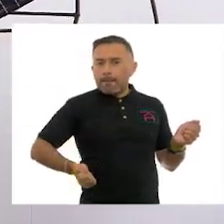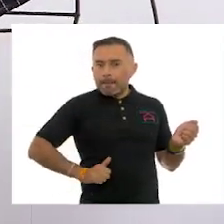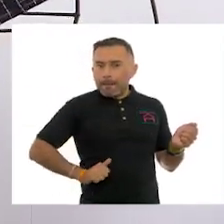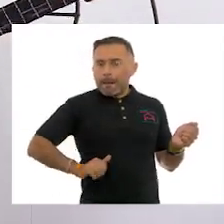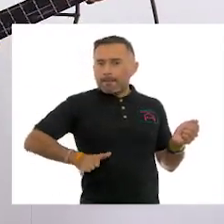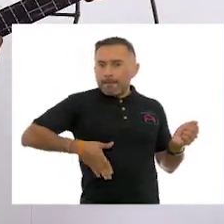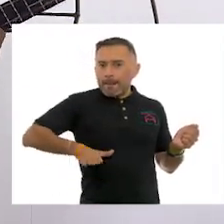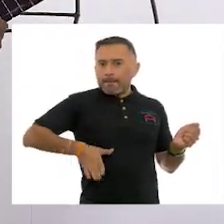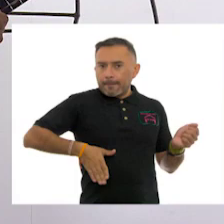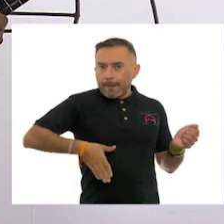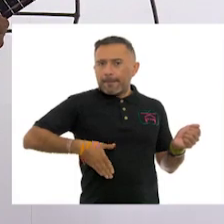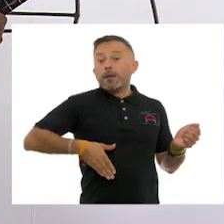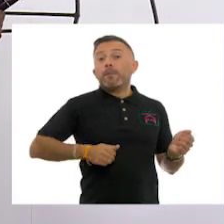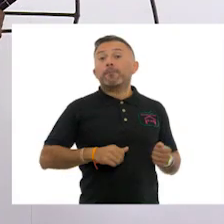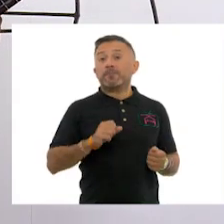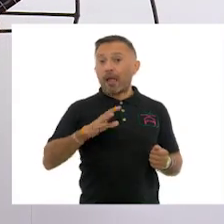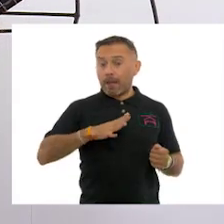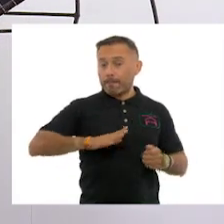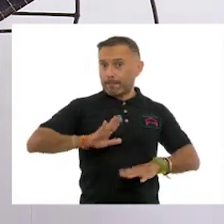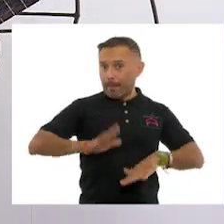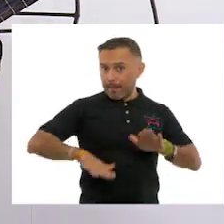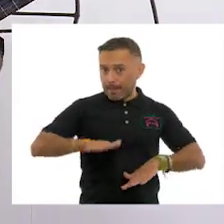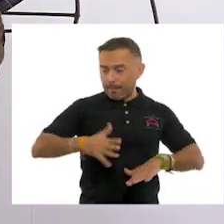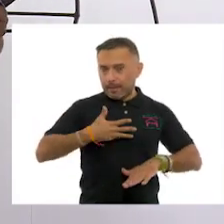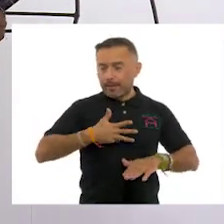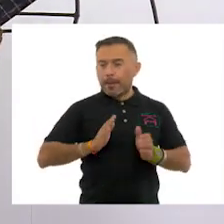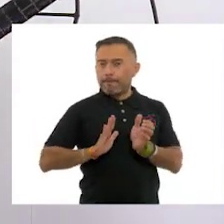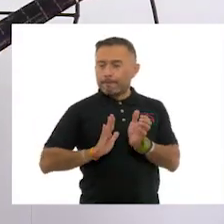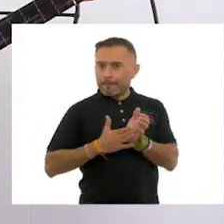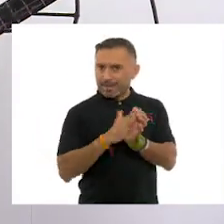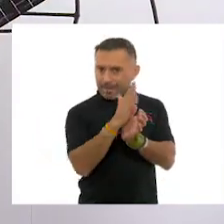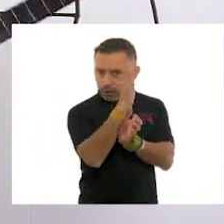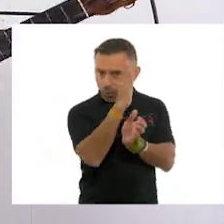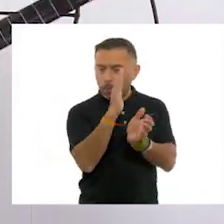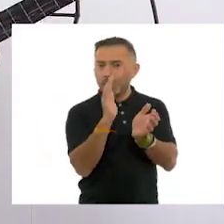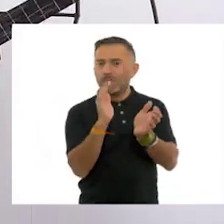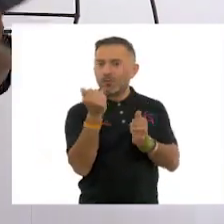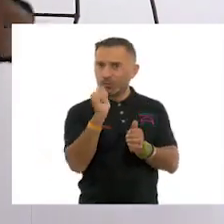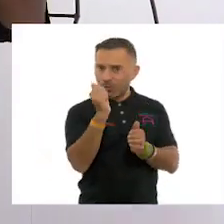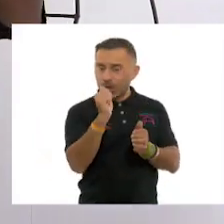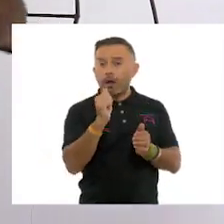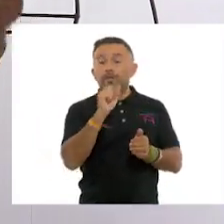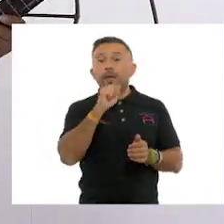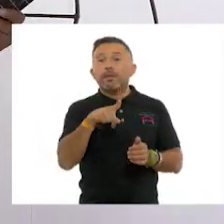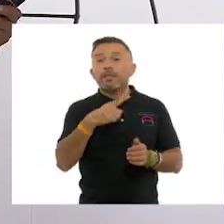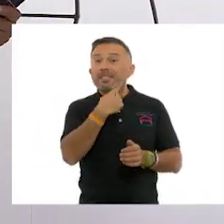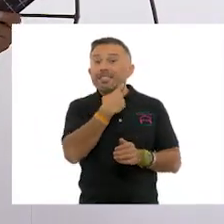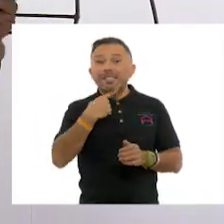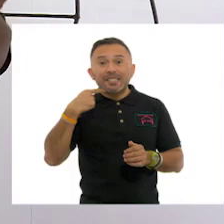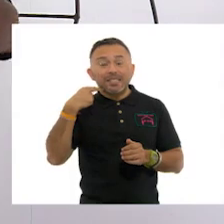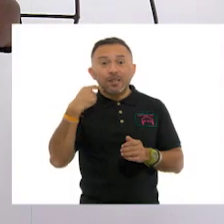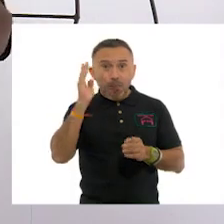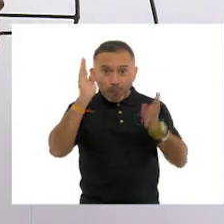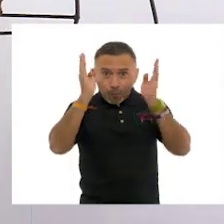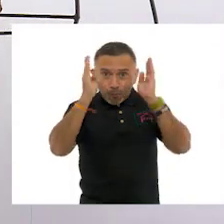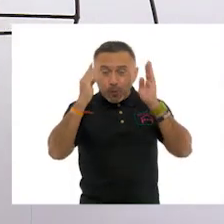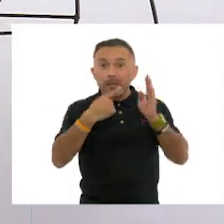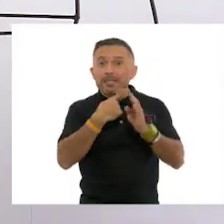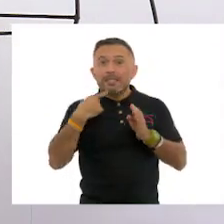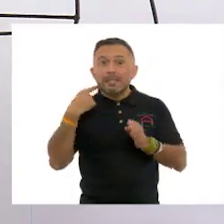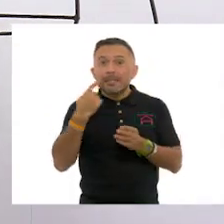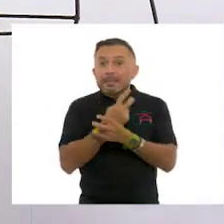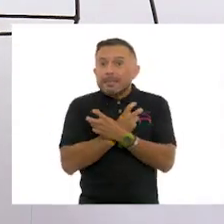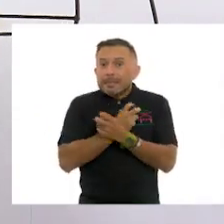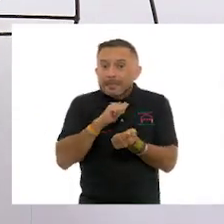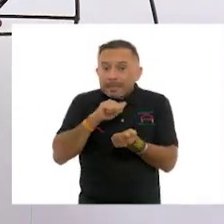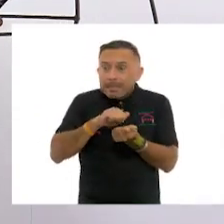percusión tenemos el pandero, tenemos también la quijada de burro, porque en Veracruz hasta los burros